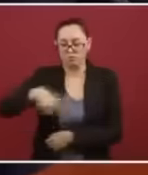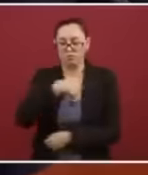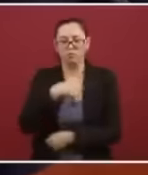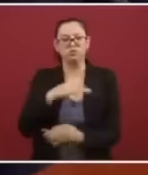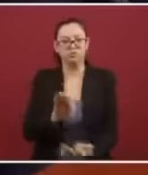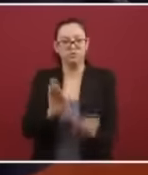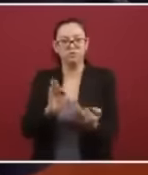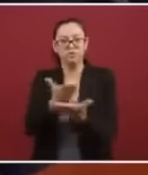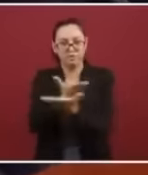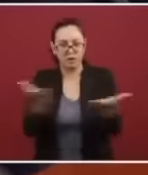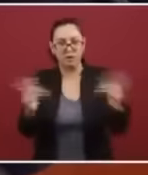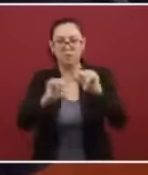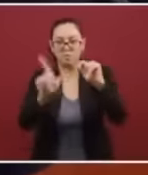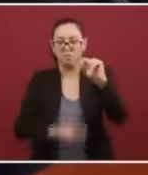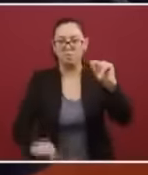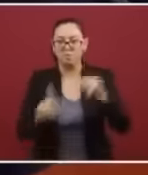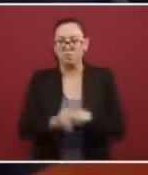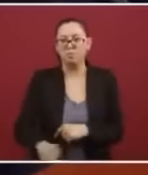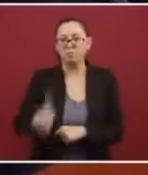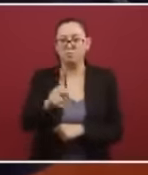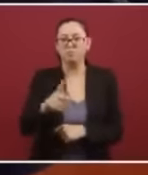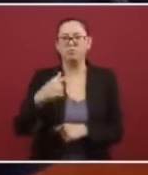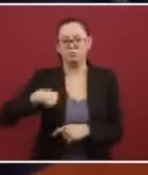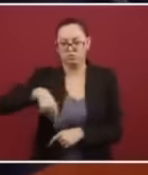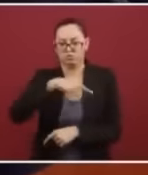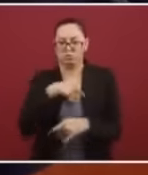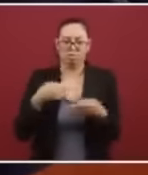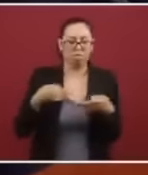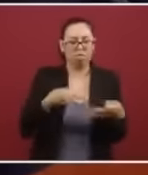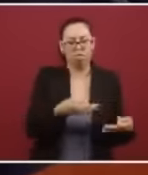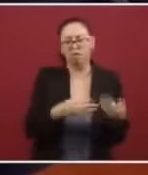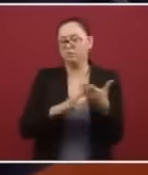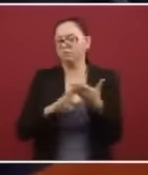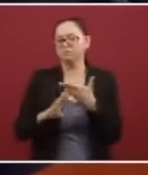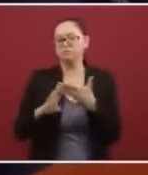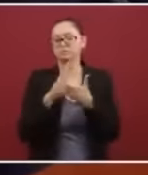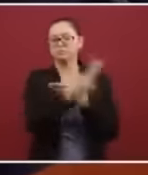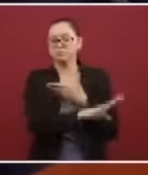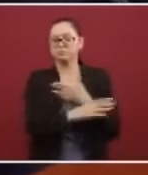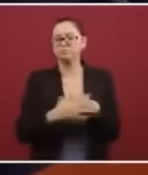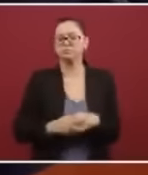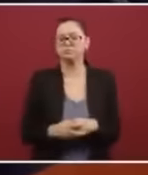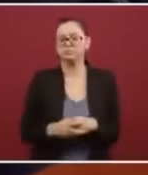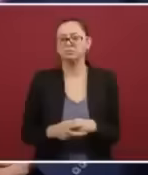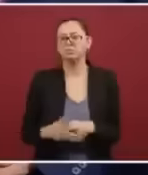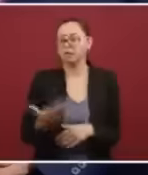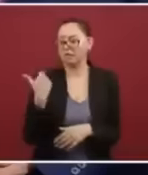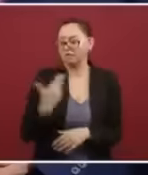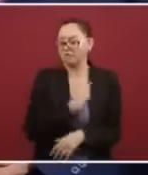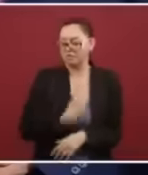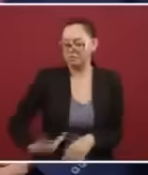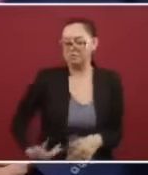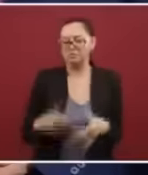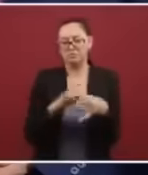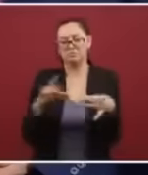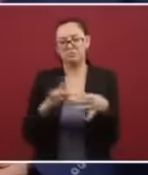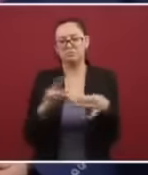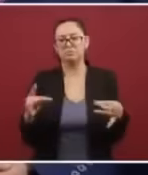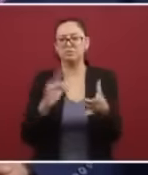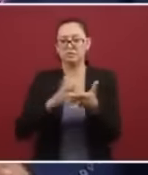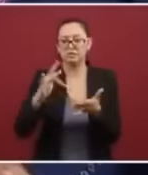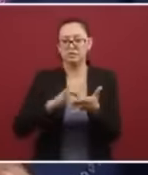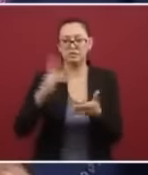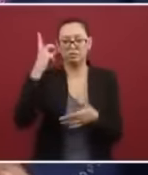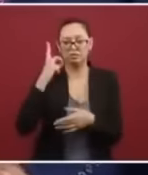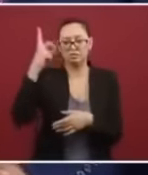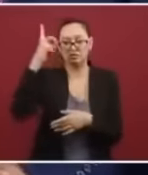pueblo México, porque no hemos caído en esas tentaciones, lo que nos decía nuestro presidente. Gracias, gracias a Dios